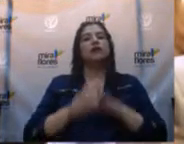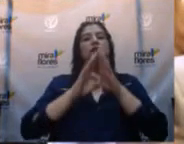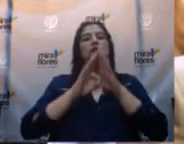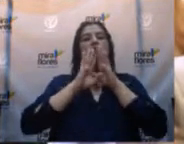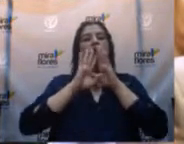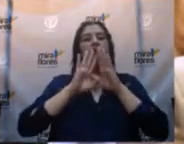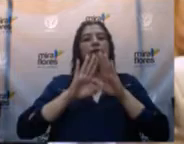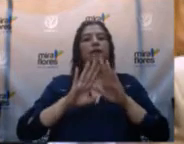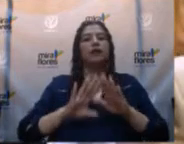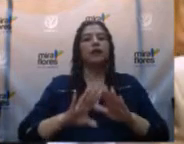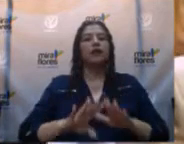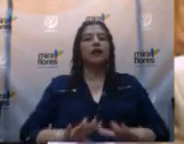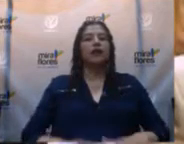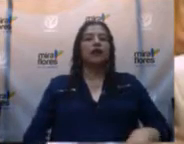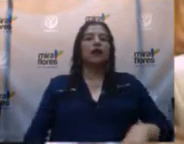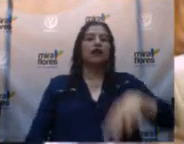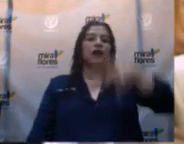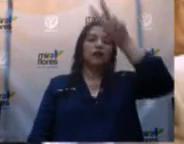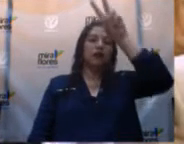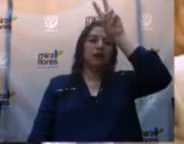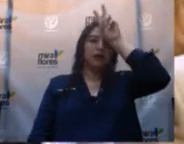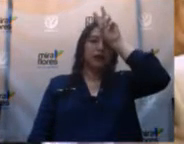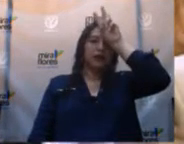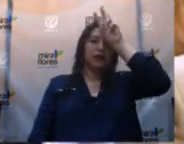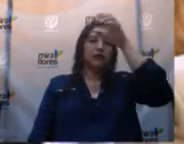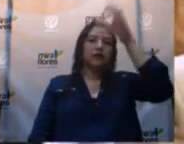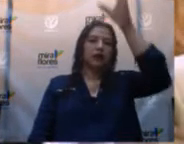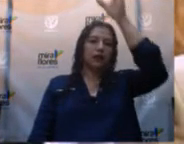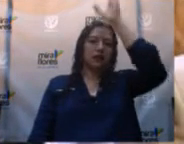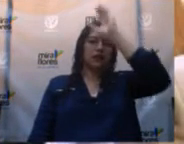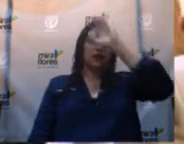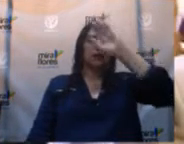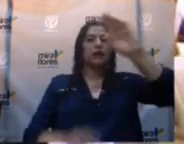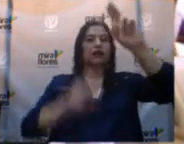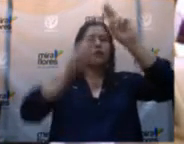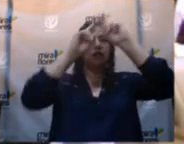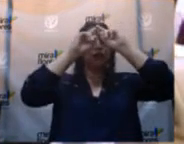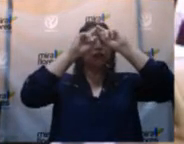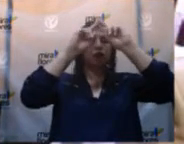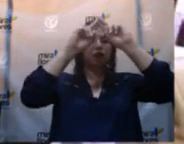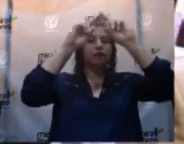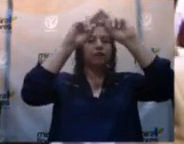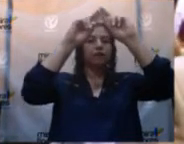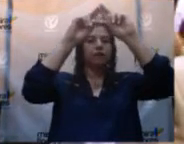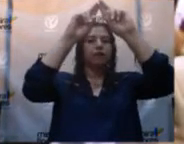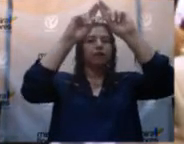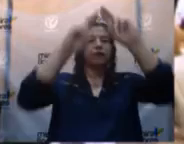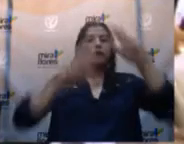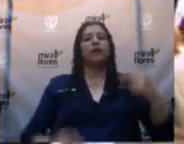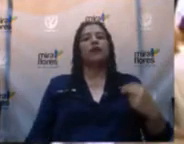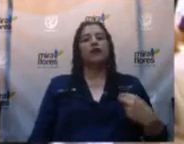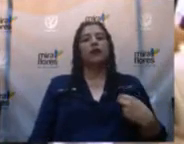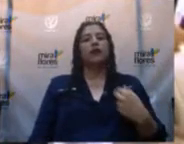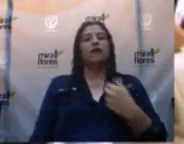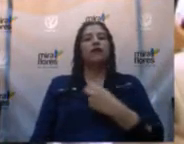voto solemne, que la patria al eterno elevó.